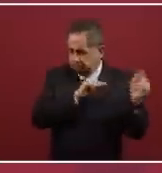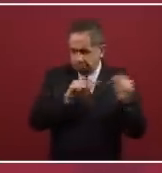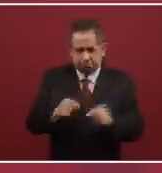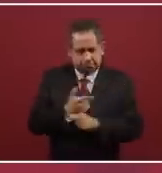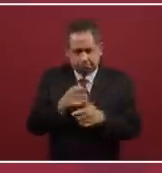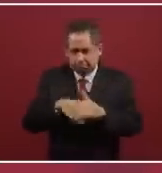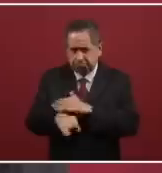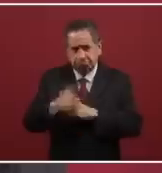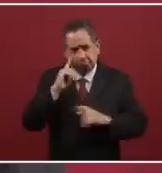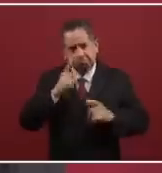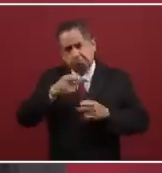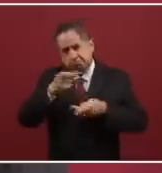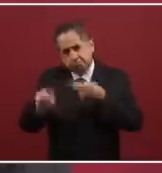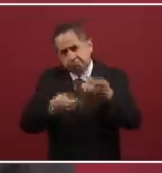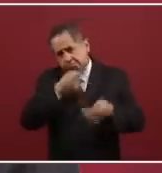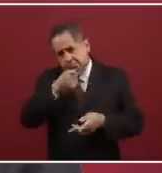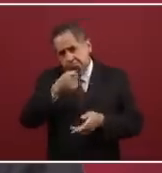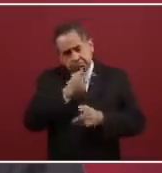No hay